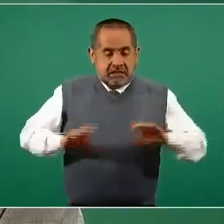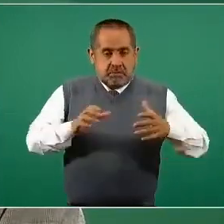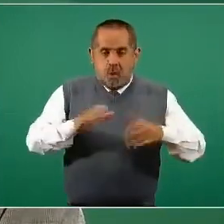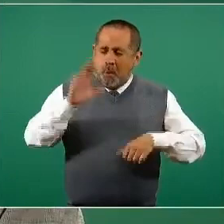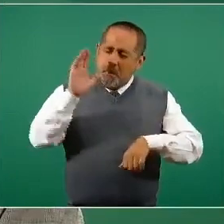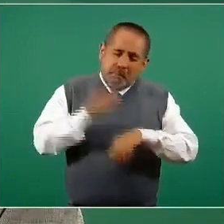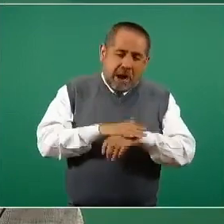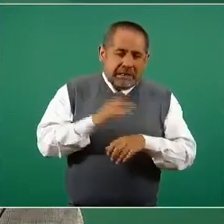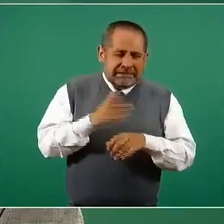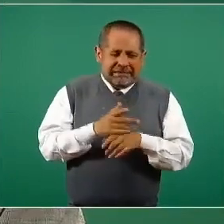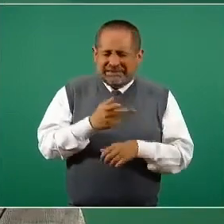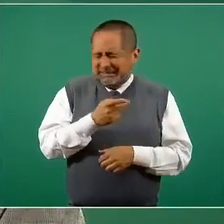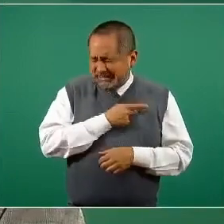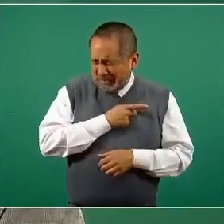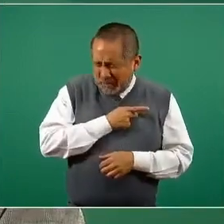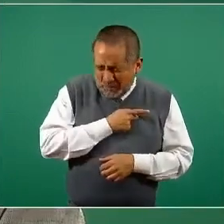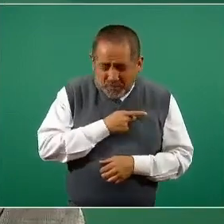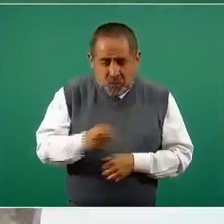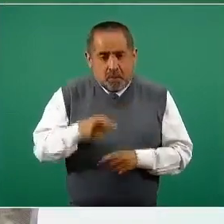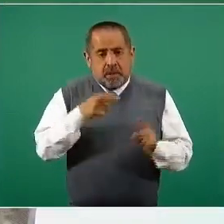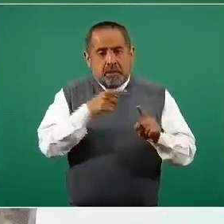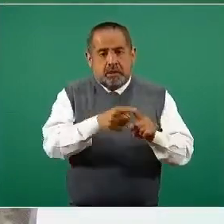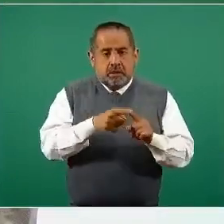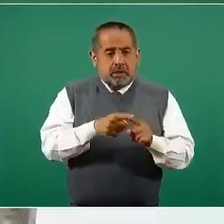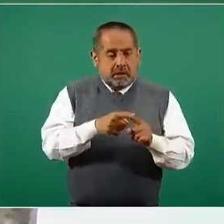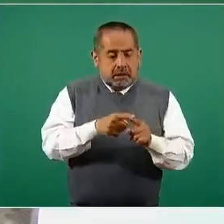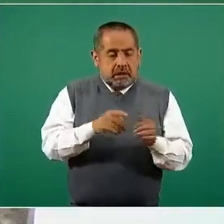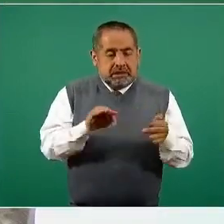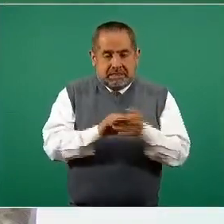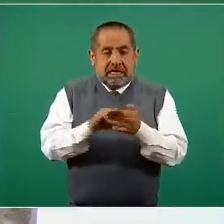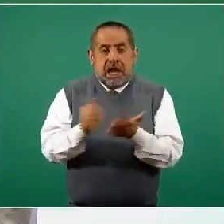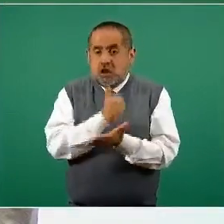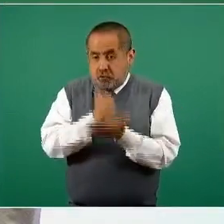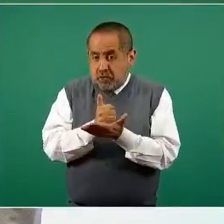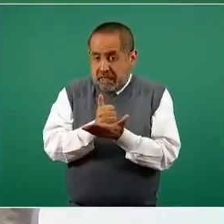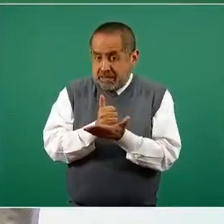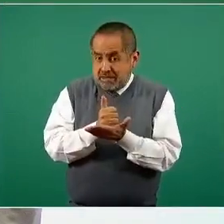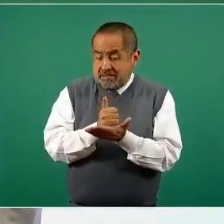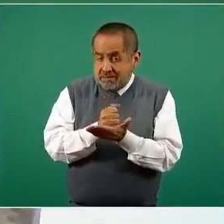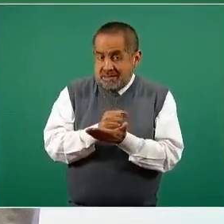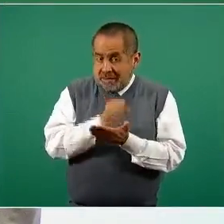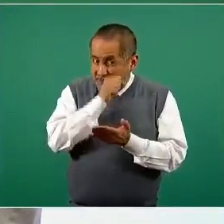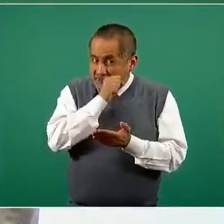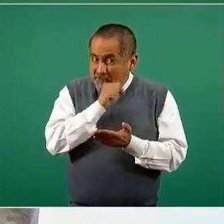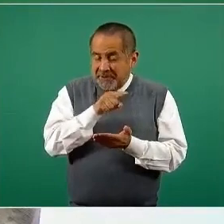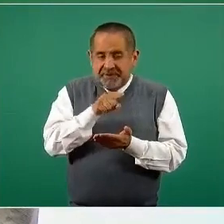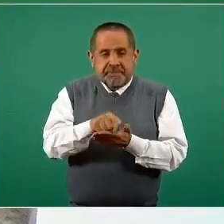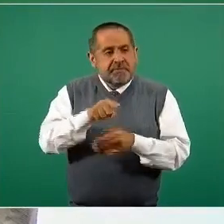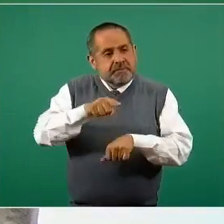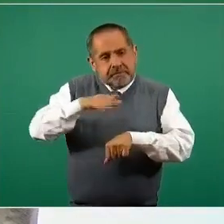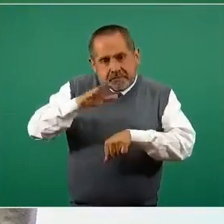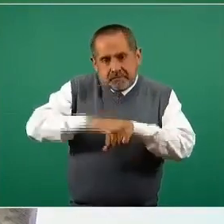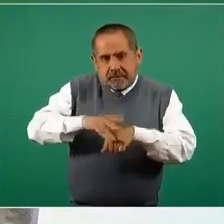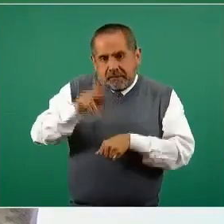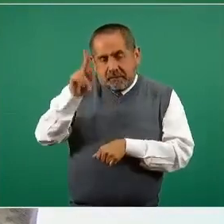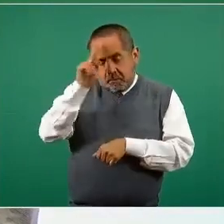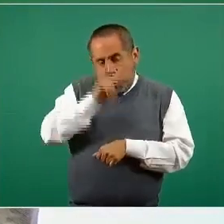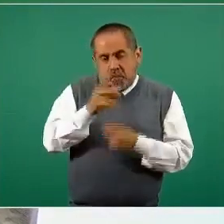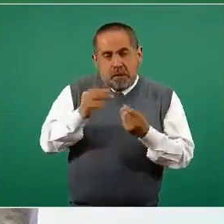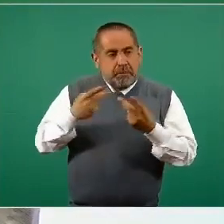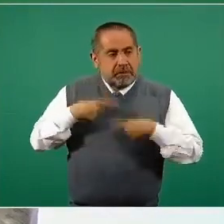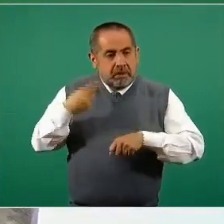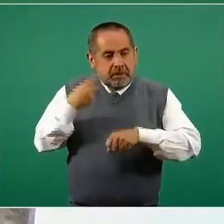alta marginación social, urbano, y que ha tenido una alta